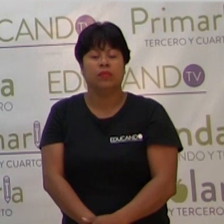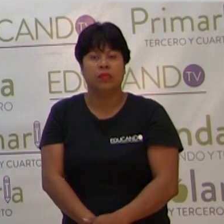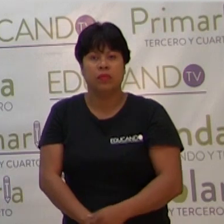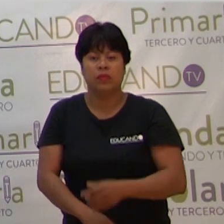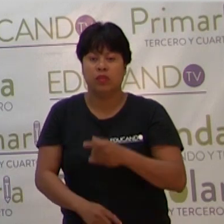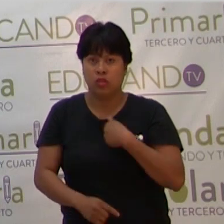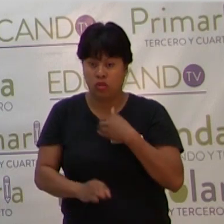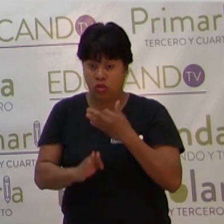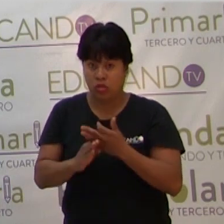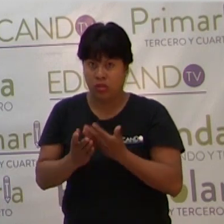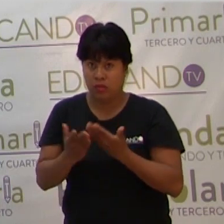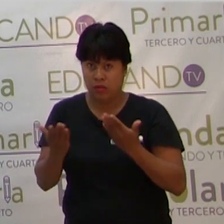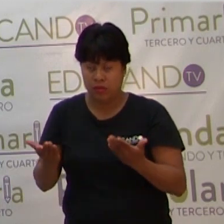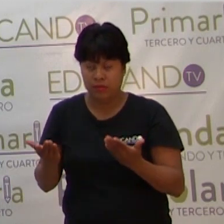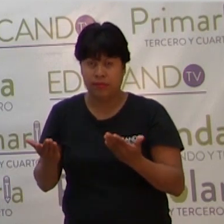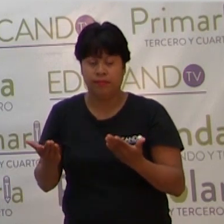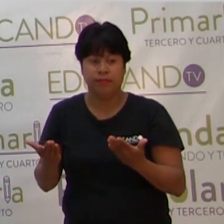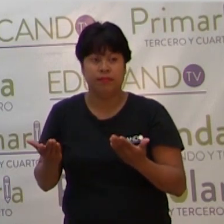de manera